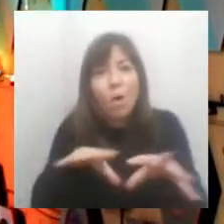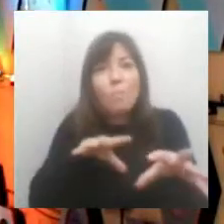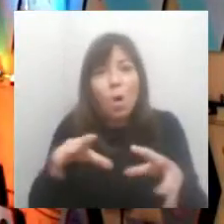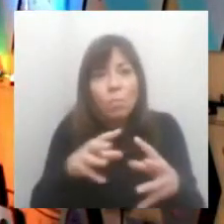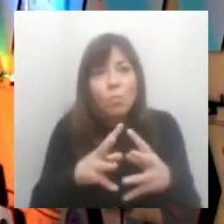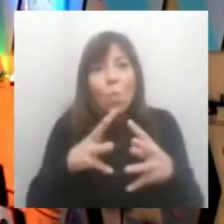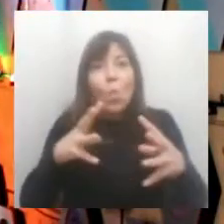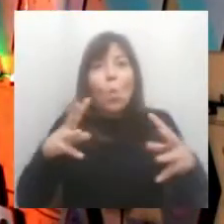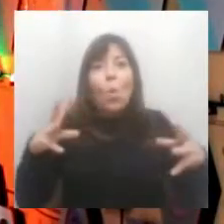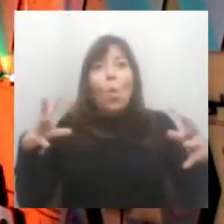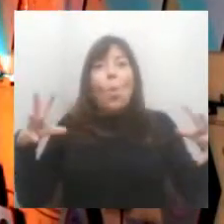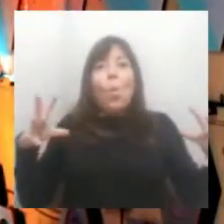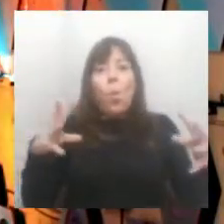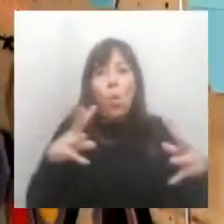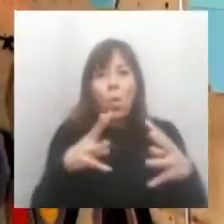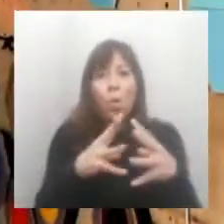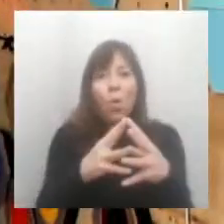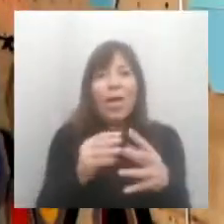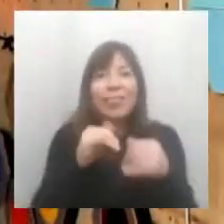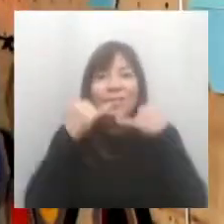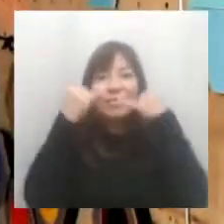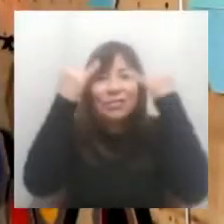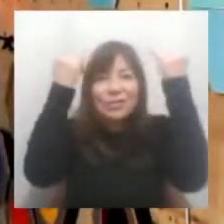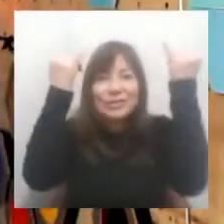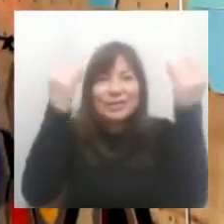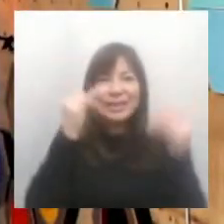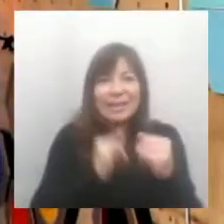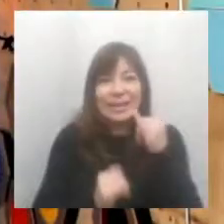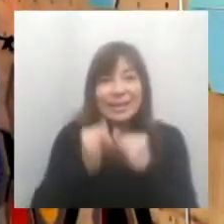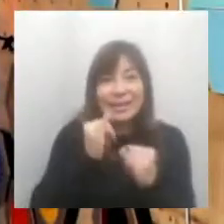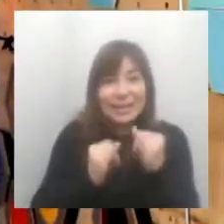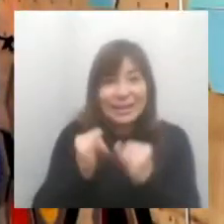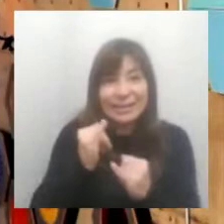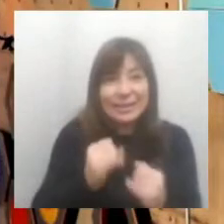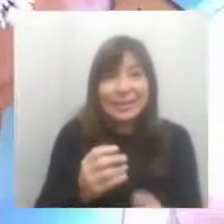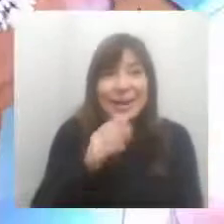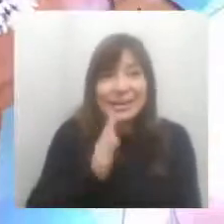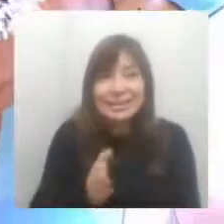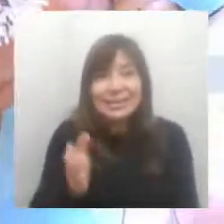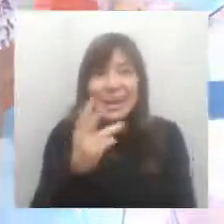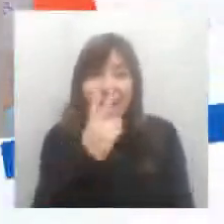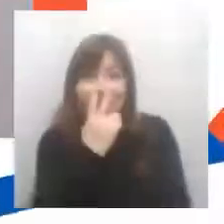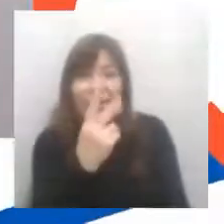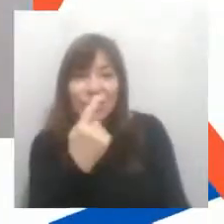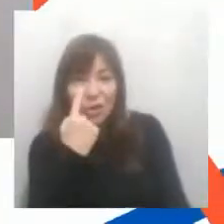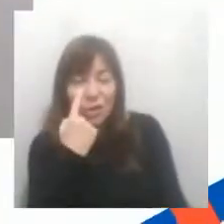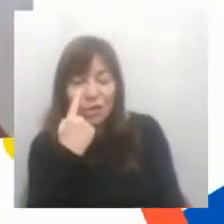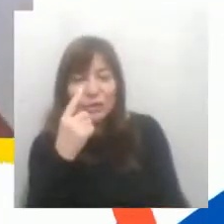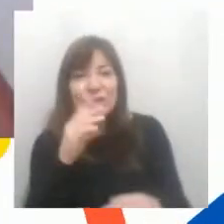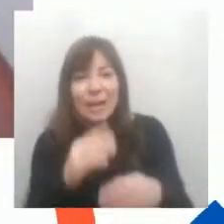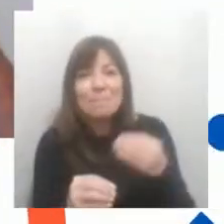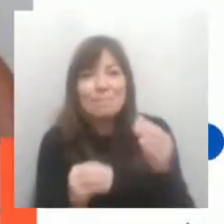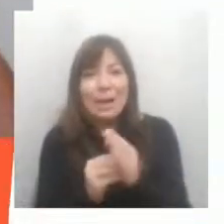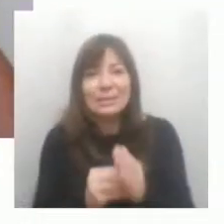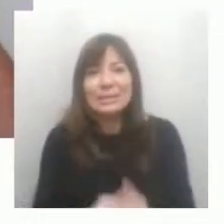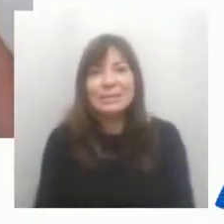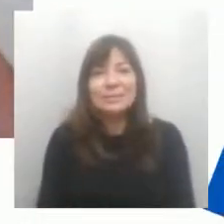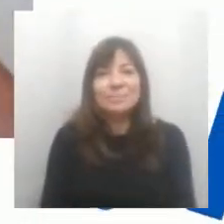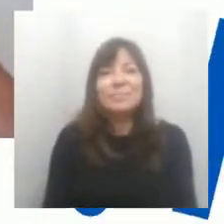que la idea es que lo disfruten a través de nuestro recorrido virtual y las irán viendo y revisando para conocerla cada vez más. ¿Qué te parece,